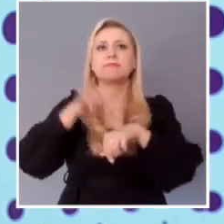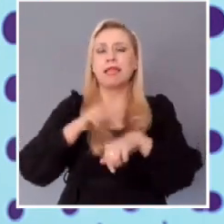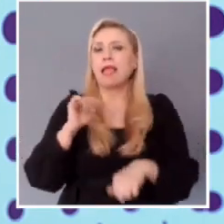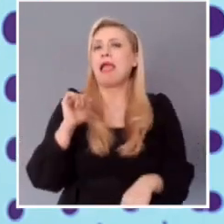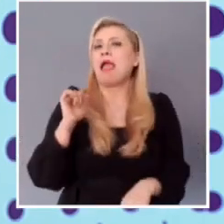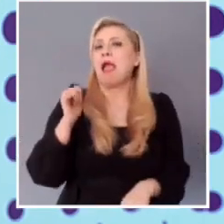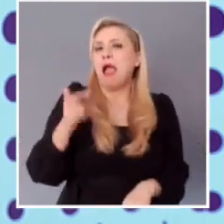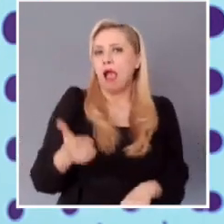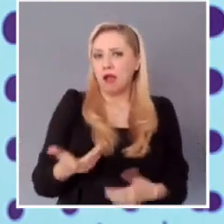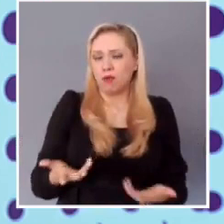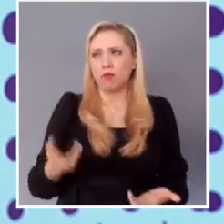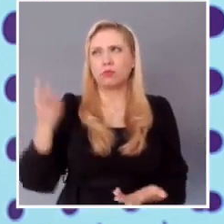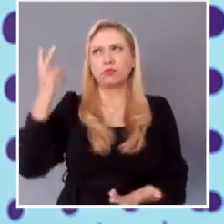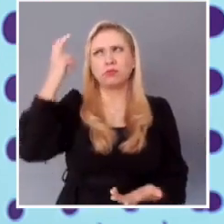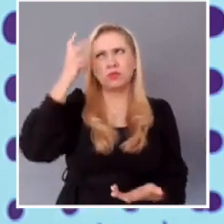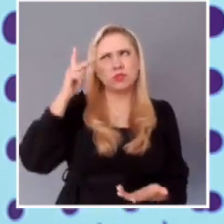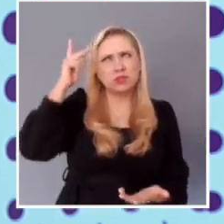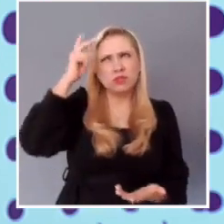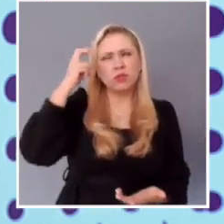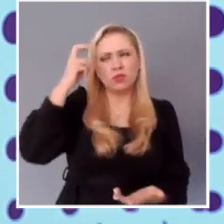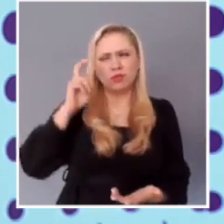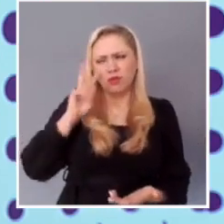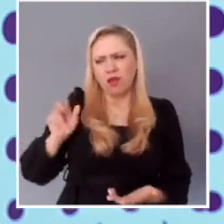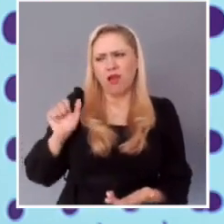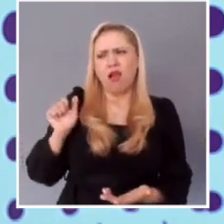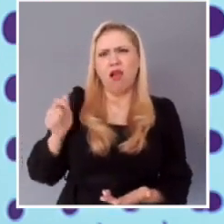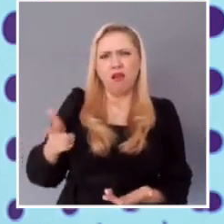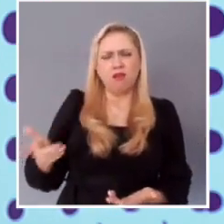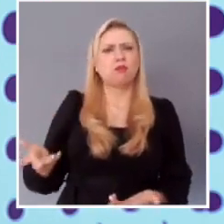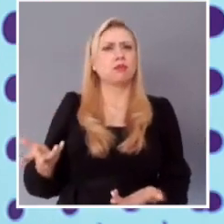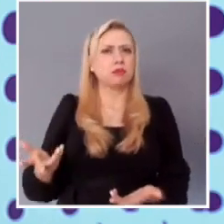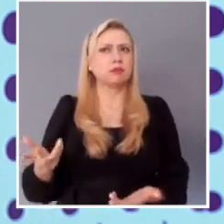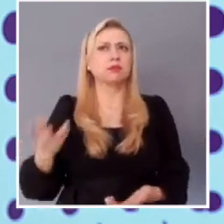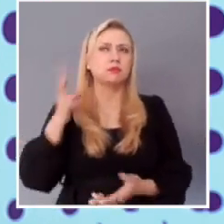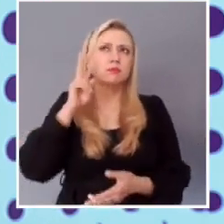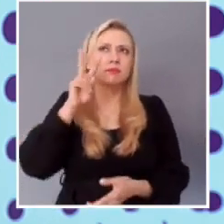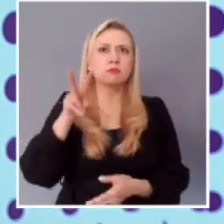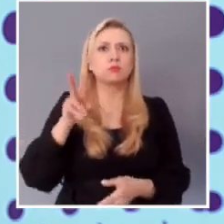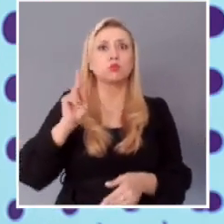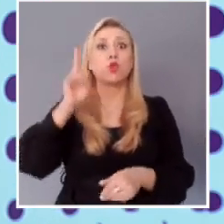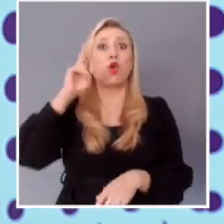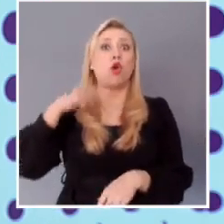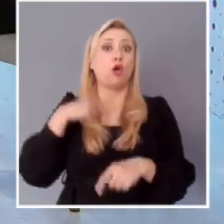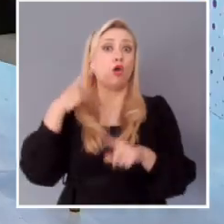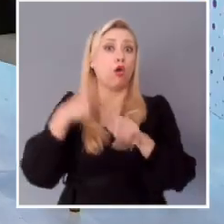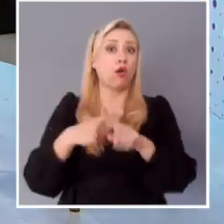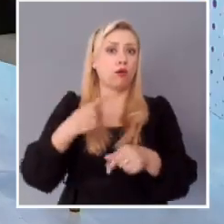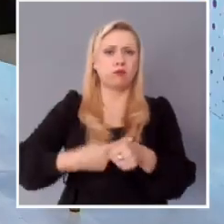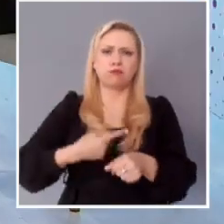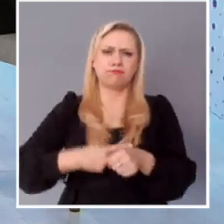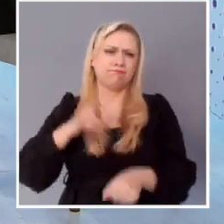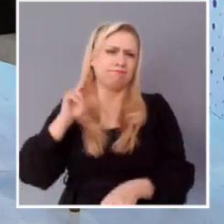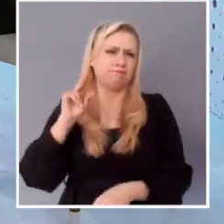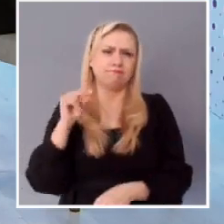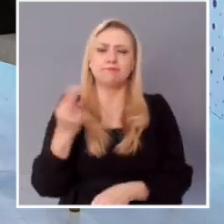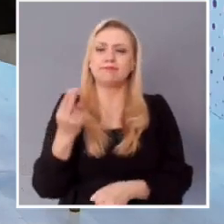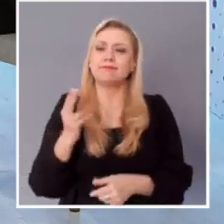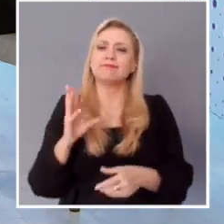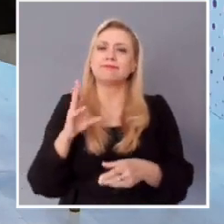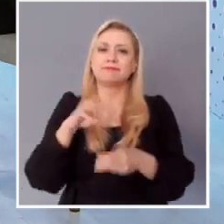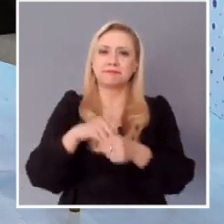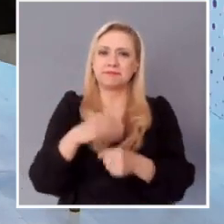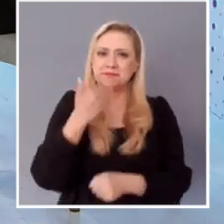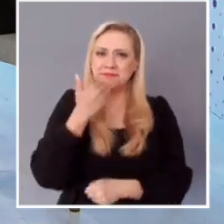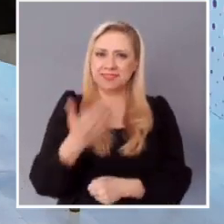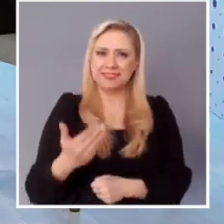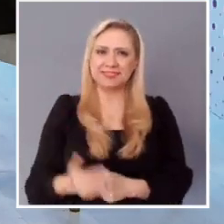un peso a la parte de la prevención para una adecuada y oportuna inclusión. Muy bien. Adelante, Lisbeth, por favor. Bueno, creo que